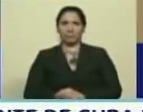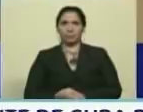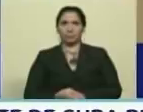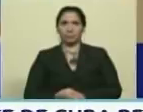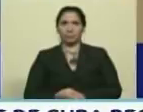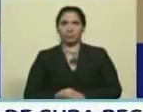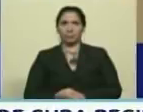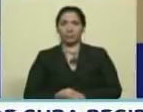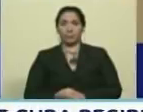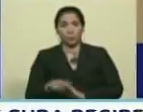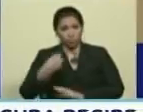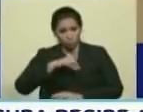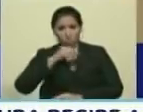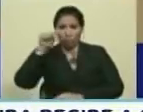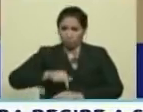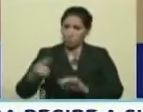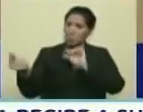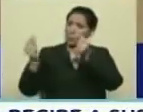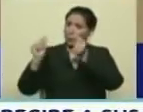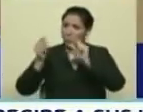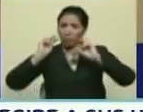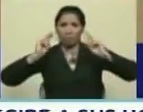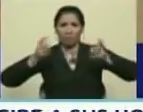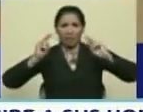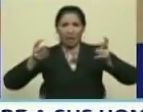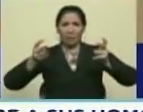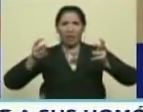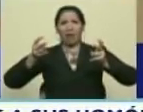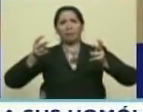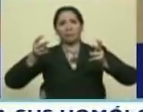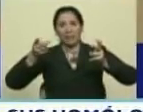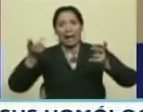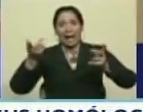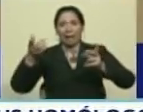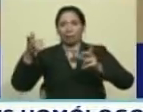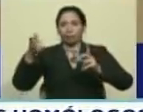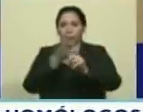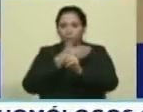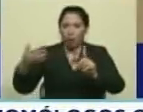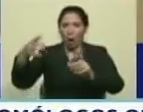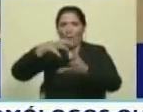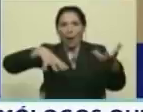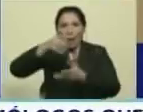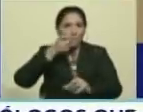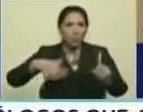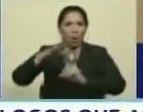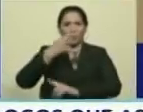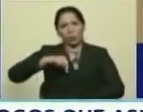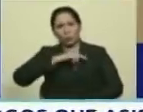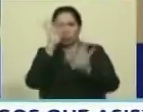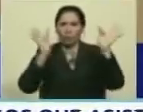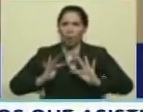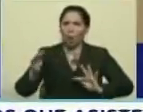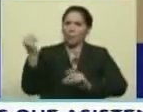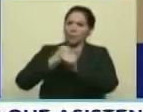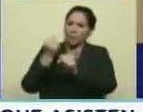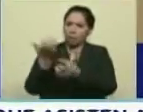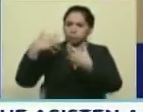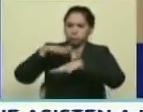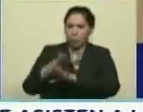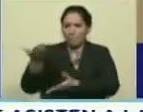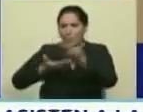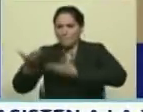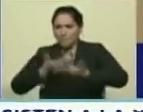sino que se discutieron temas concretos que afectaban a los pueblos y las maneras en que podíamos trabajar mancomunadamente para abordar